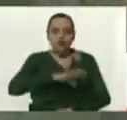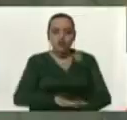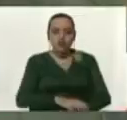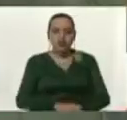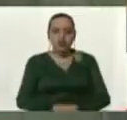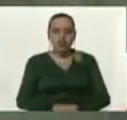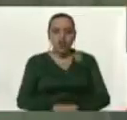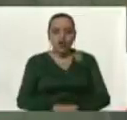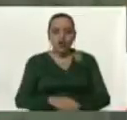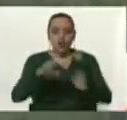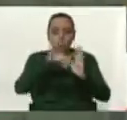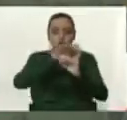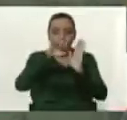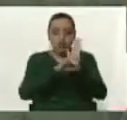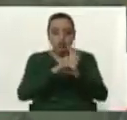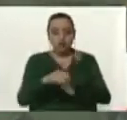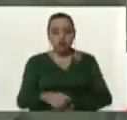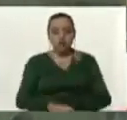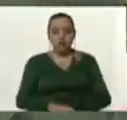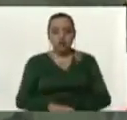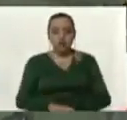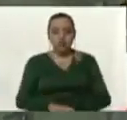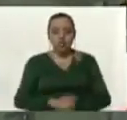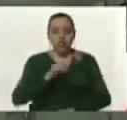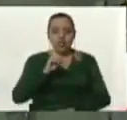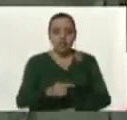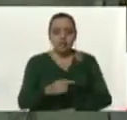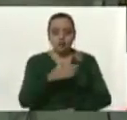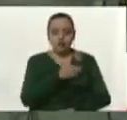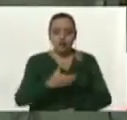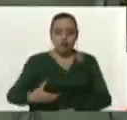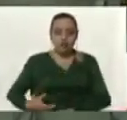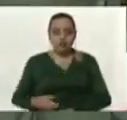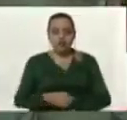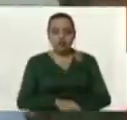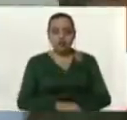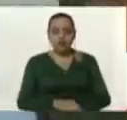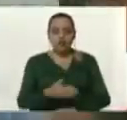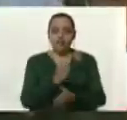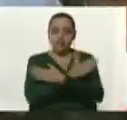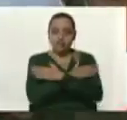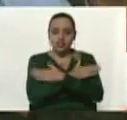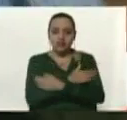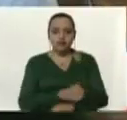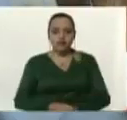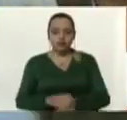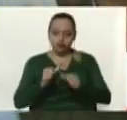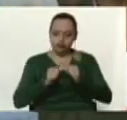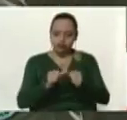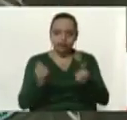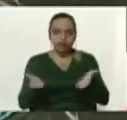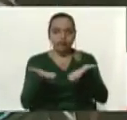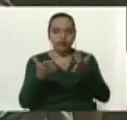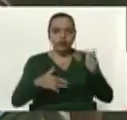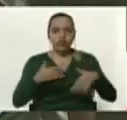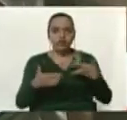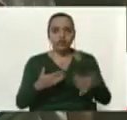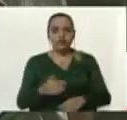la constitución y con su comandante en jefe constitucional. Lo felicito. Proceda adelante con este acto.